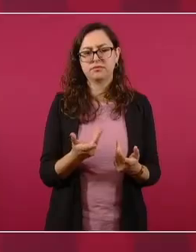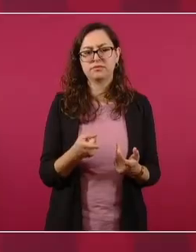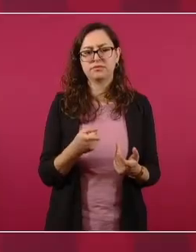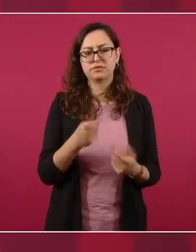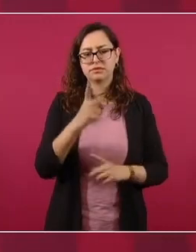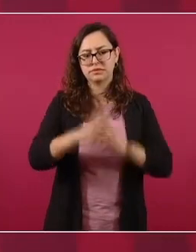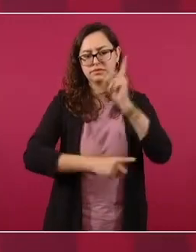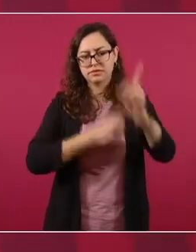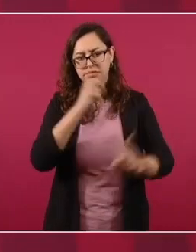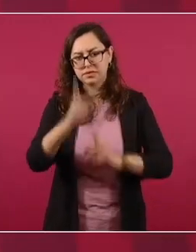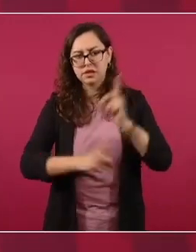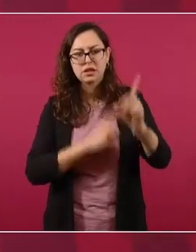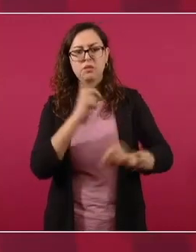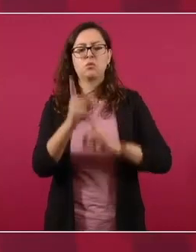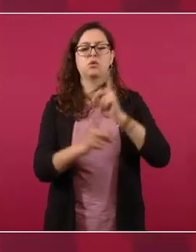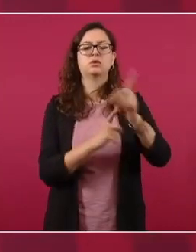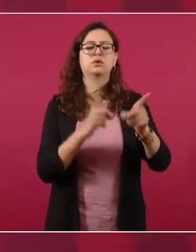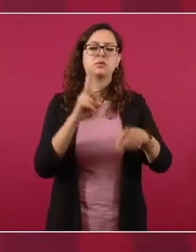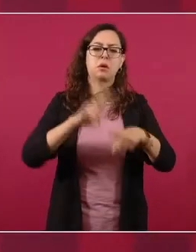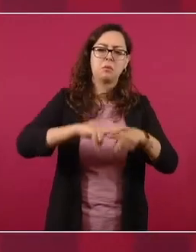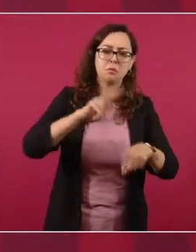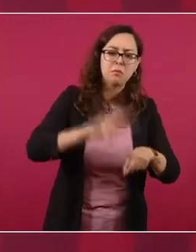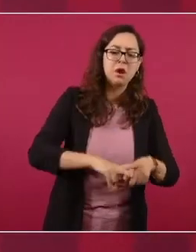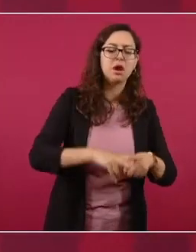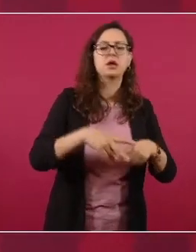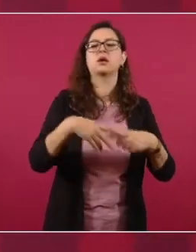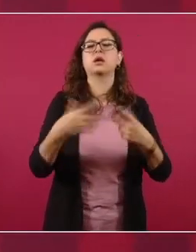unidades deportivas